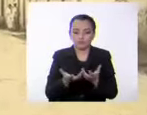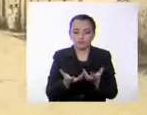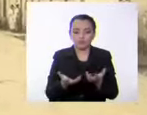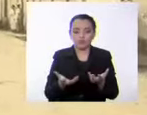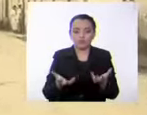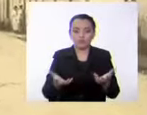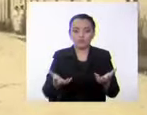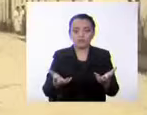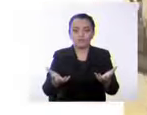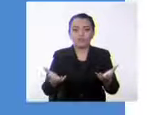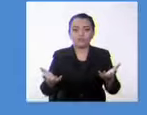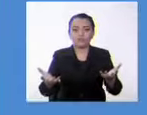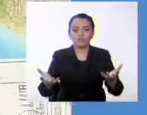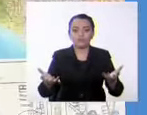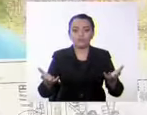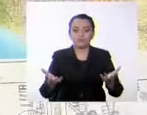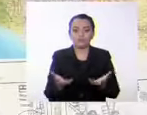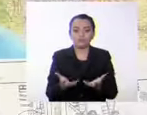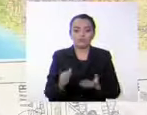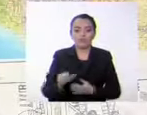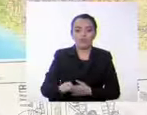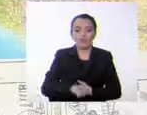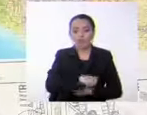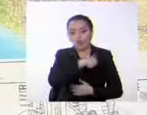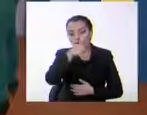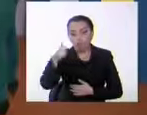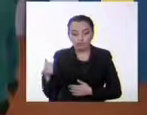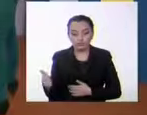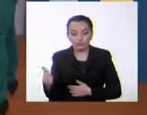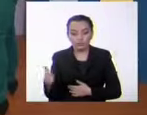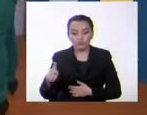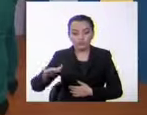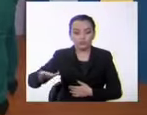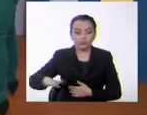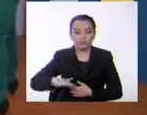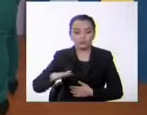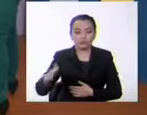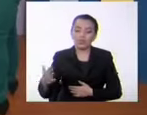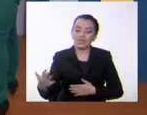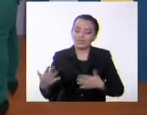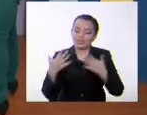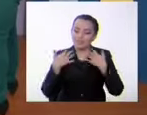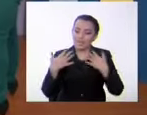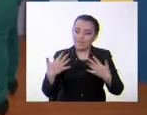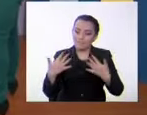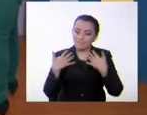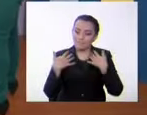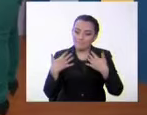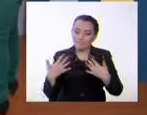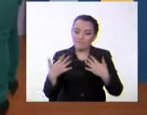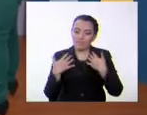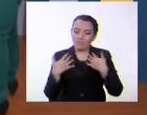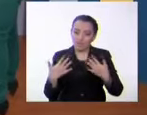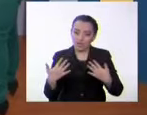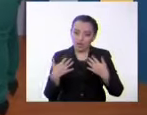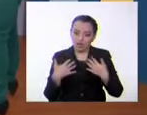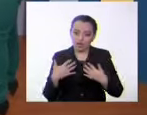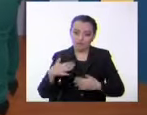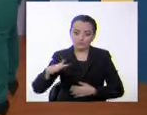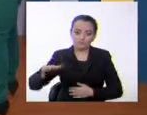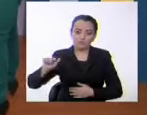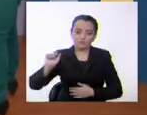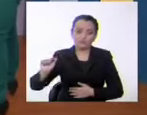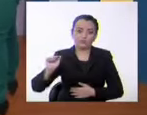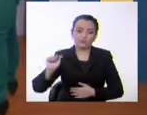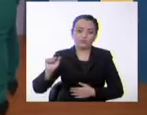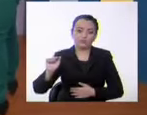también fundaron otra vía allá en San Miguel de la Frontera. En este caso, la fundaron ahí, que